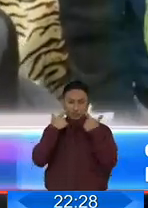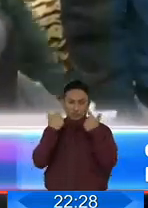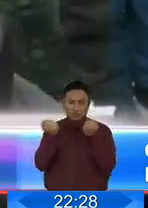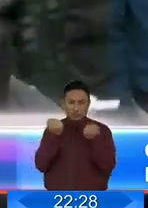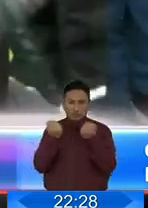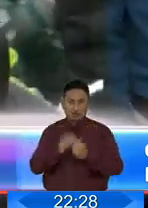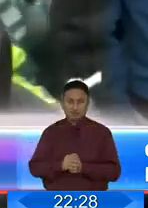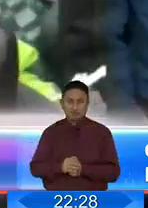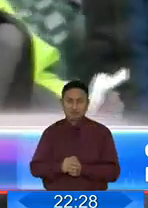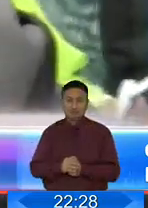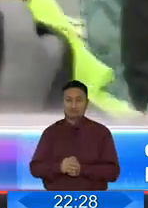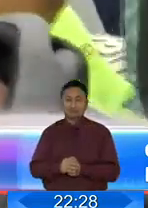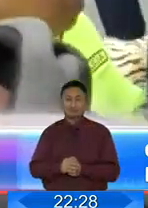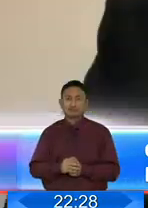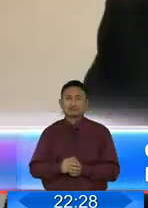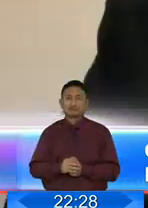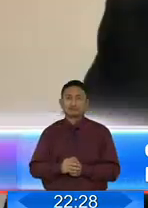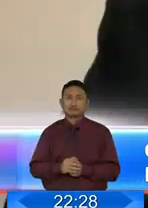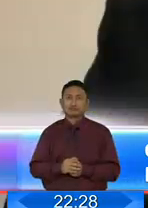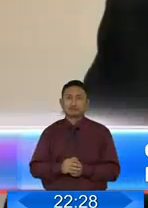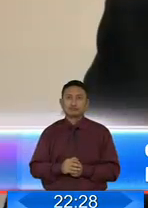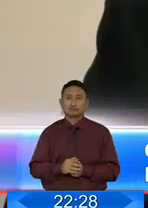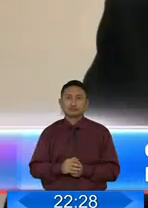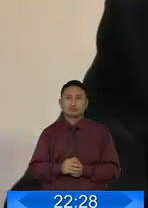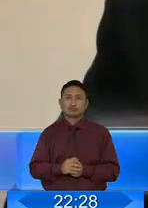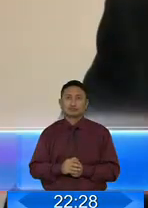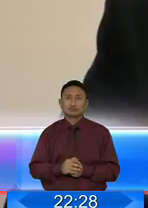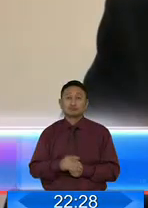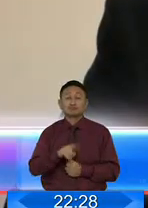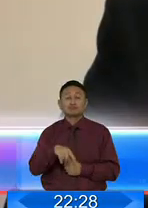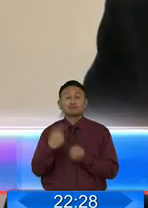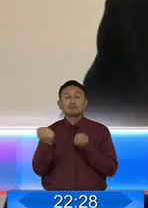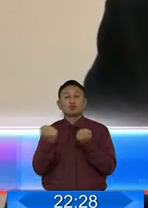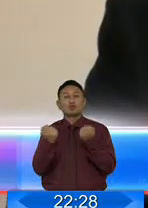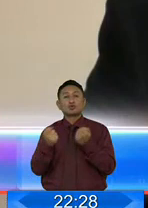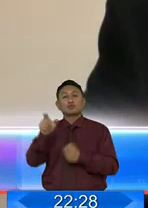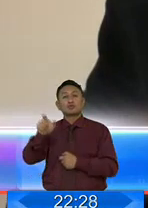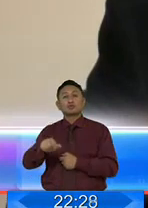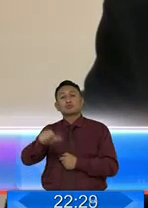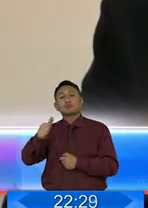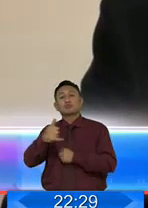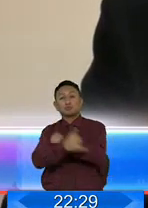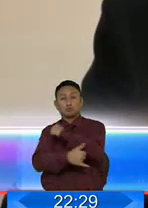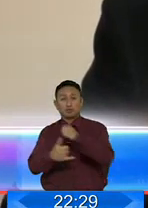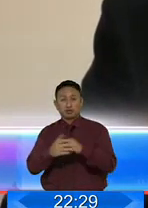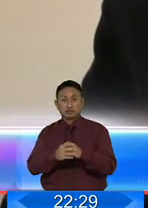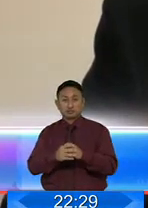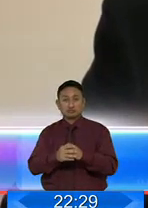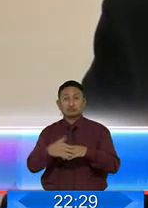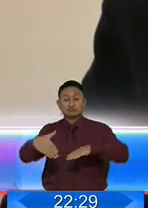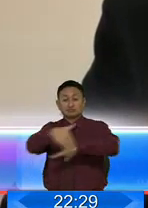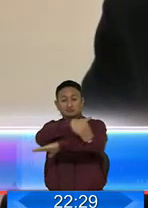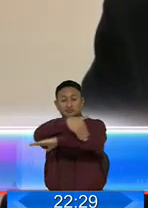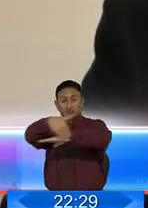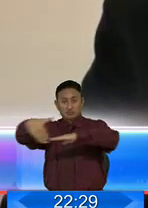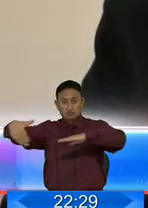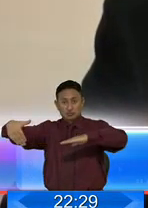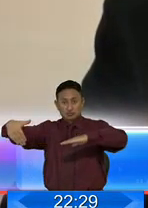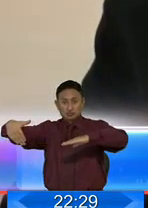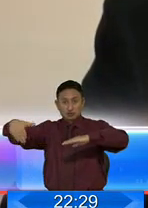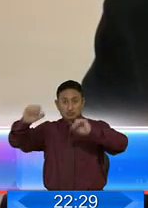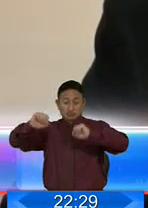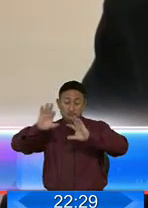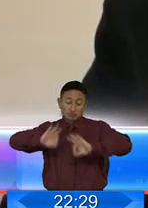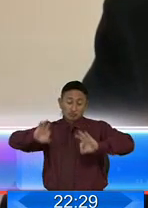sobre todo en los pasos ilegales. El control de los ciudadanos extranjeros a nivel de línea de frontera, sí,